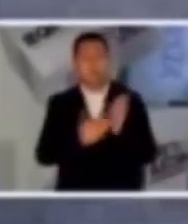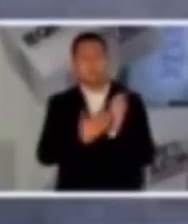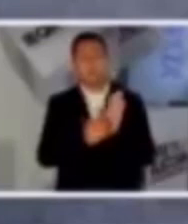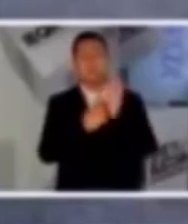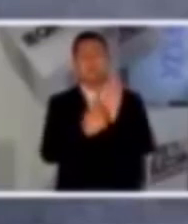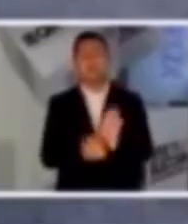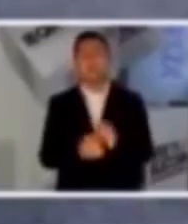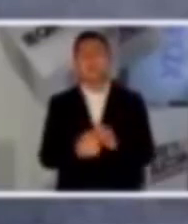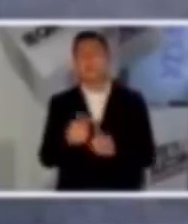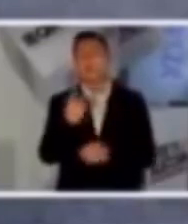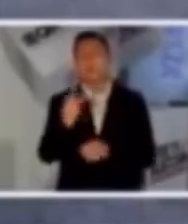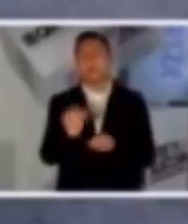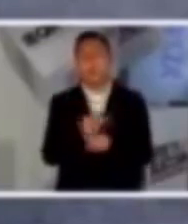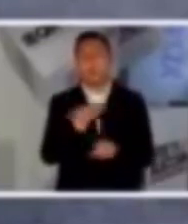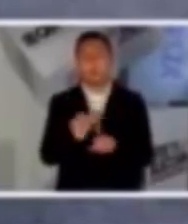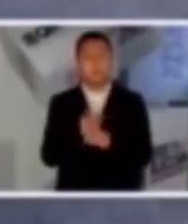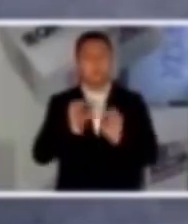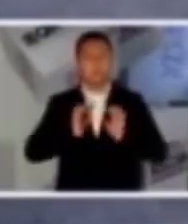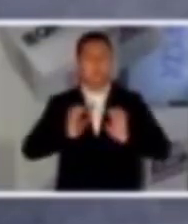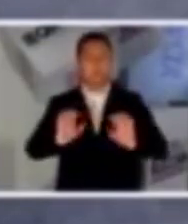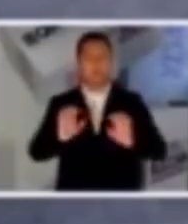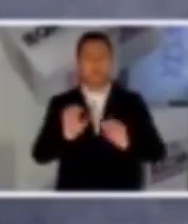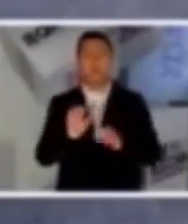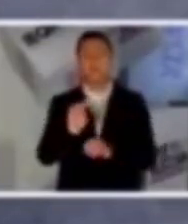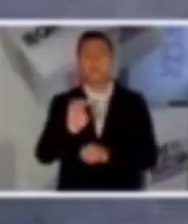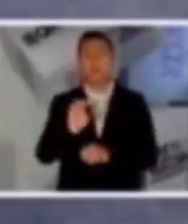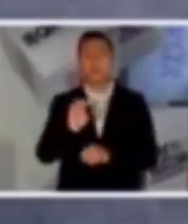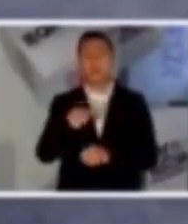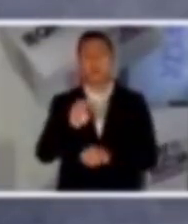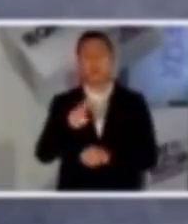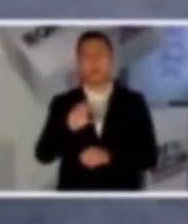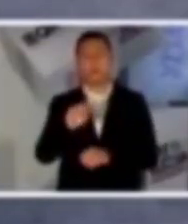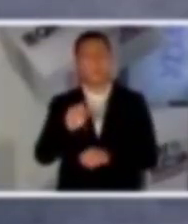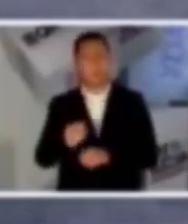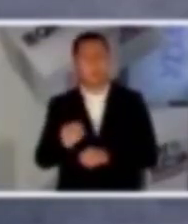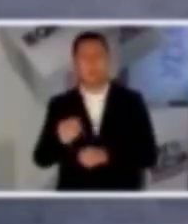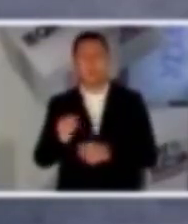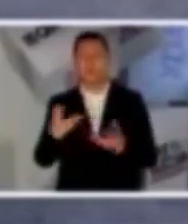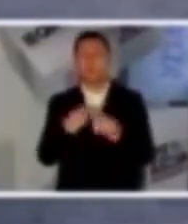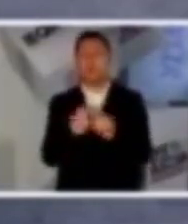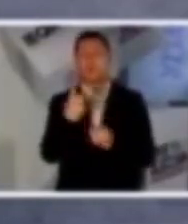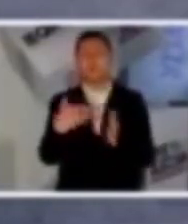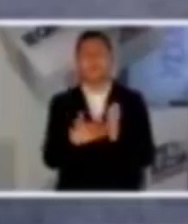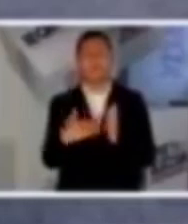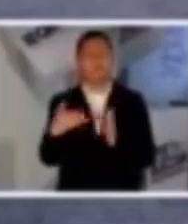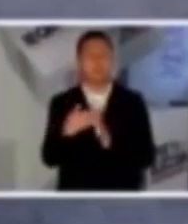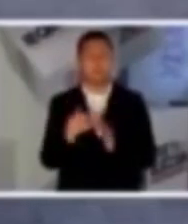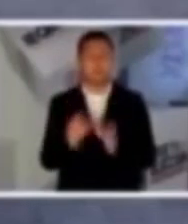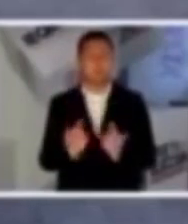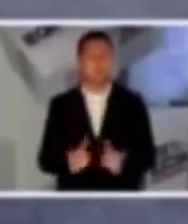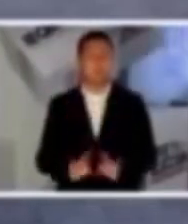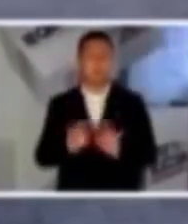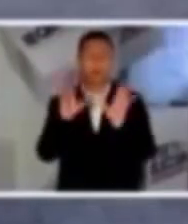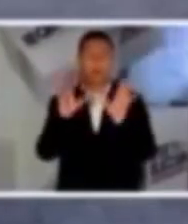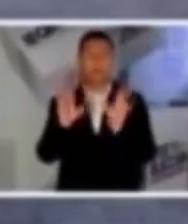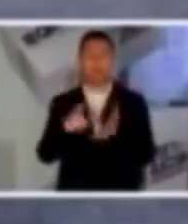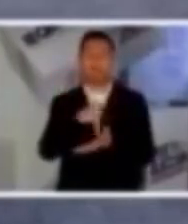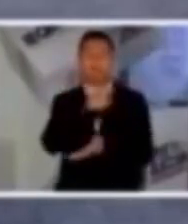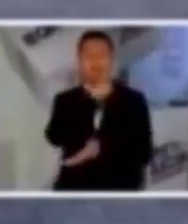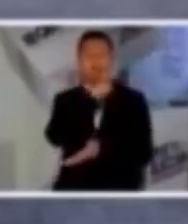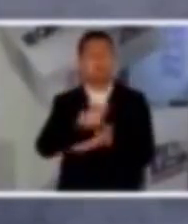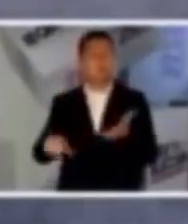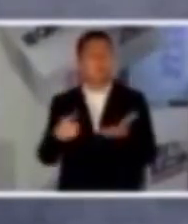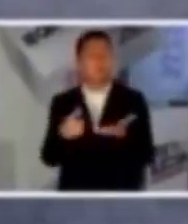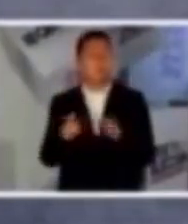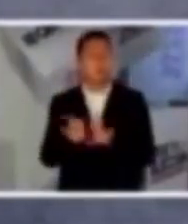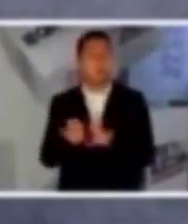lujo Mercedes-Benz que suman 2 millones de pesos y que se obtuvieron de la noche a la mañana. El que